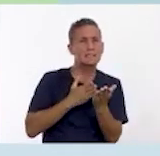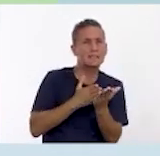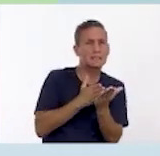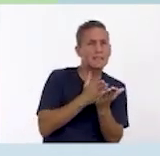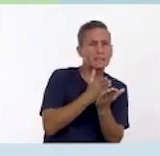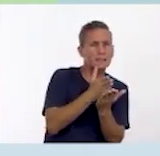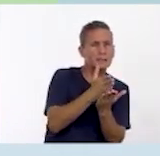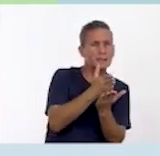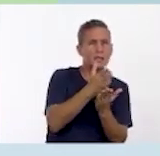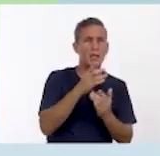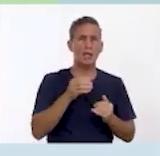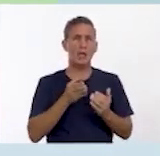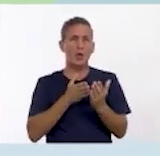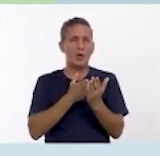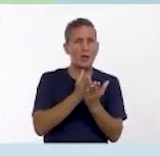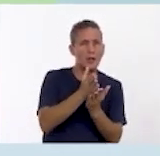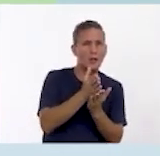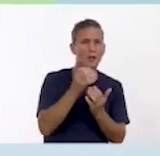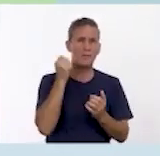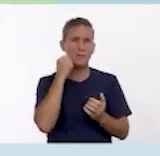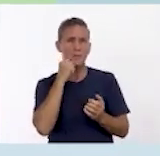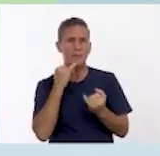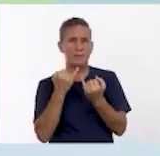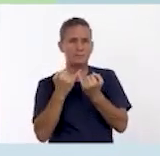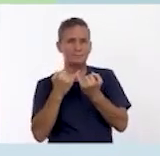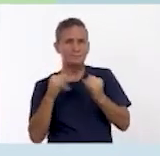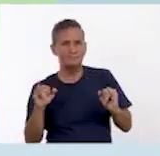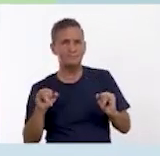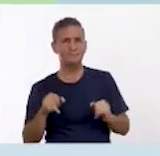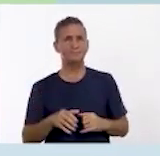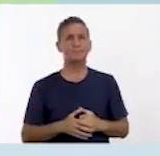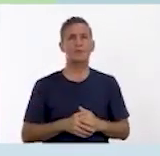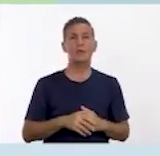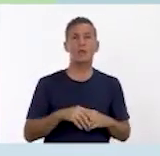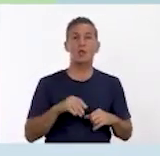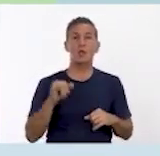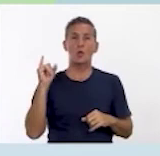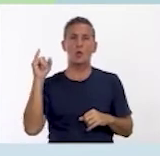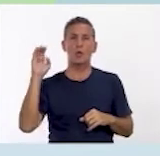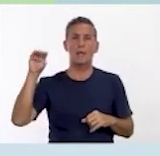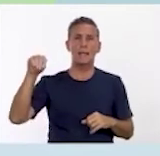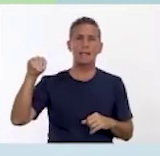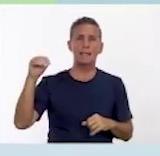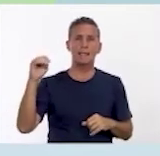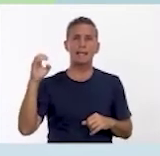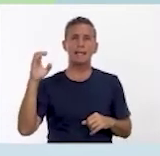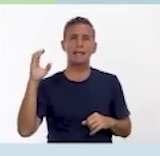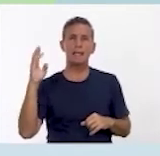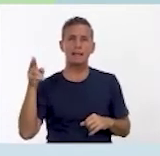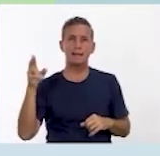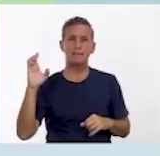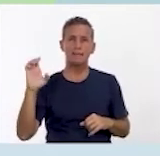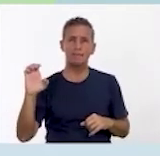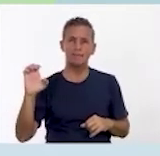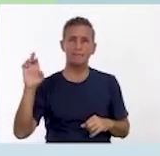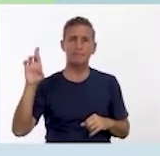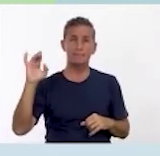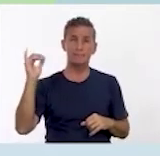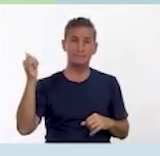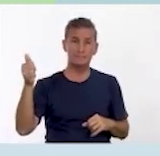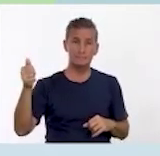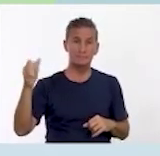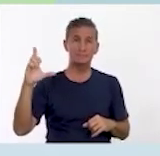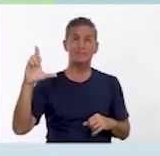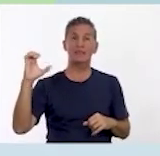más independiente. Es una vía de que por eso los imperialistas odian la integración entre los países, sobre todo los países subdesarrollados. ¿Por